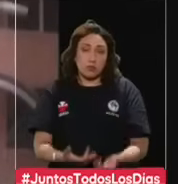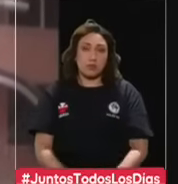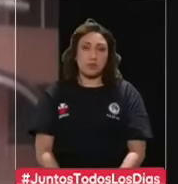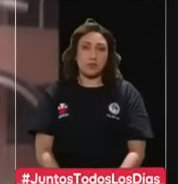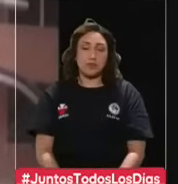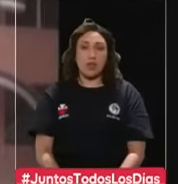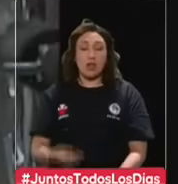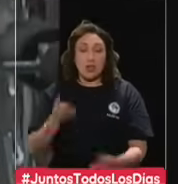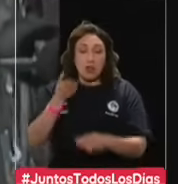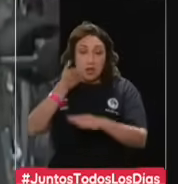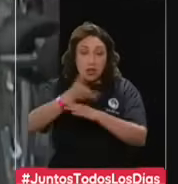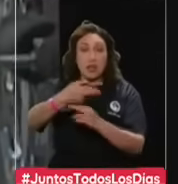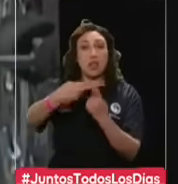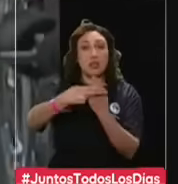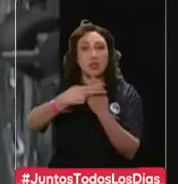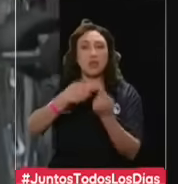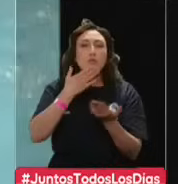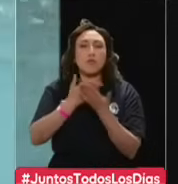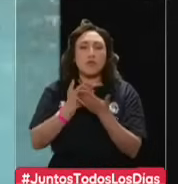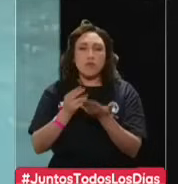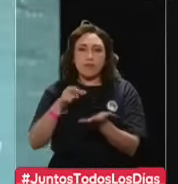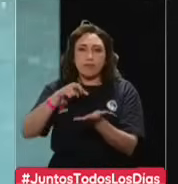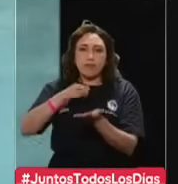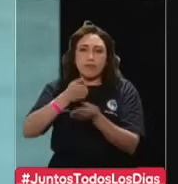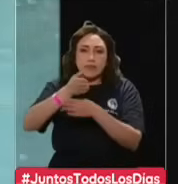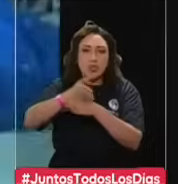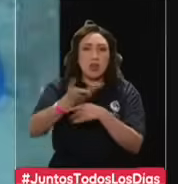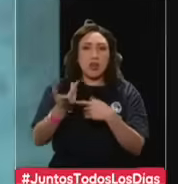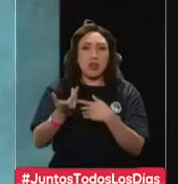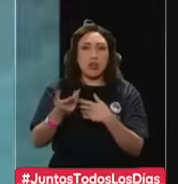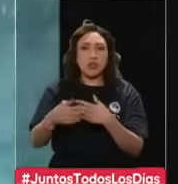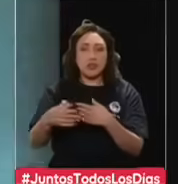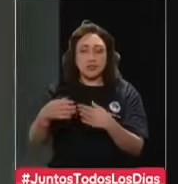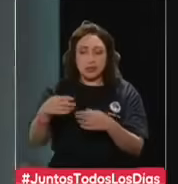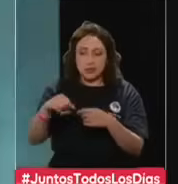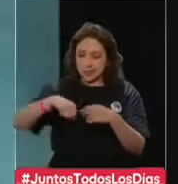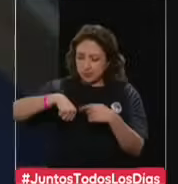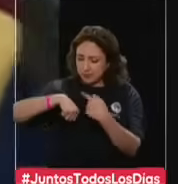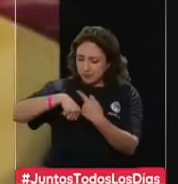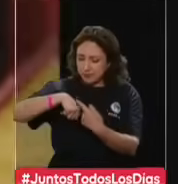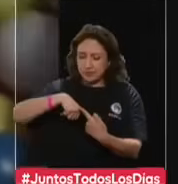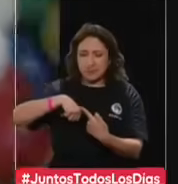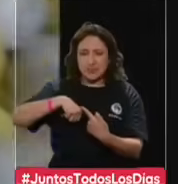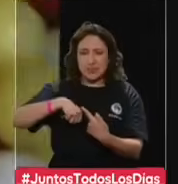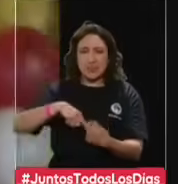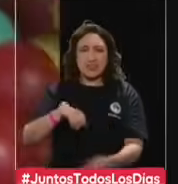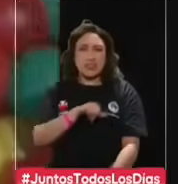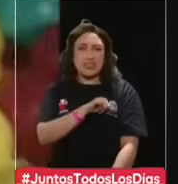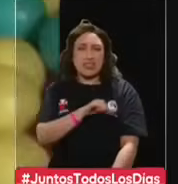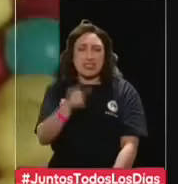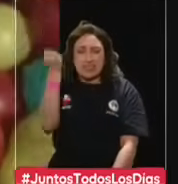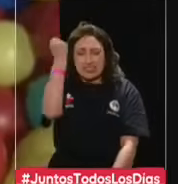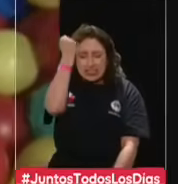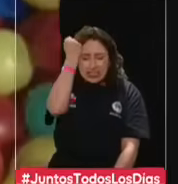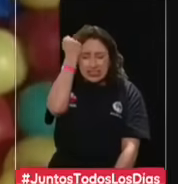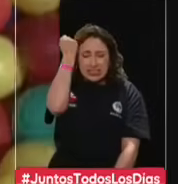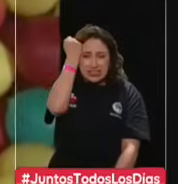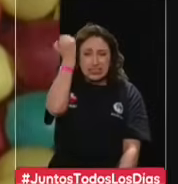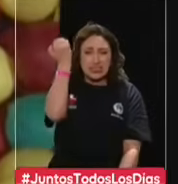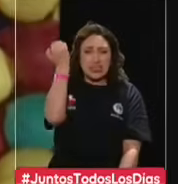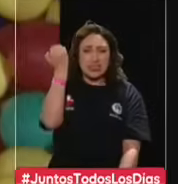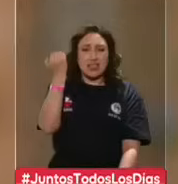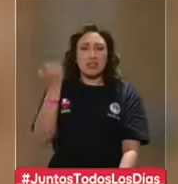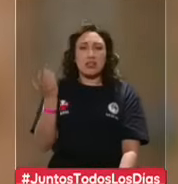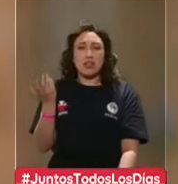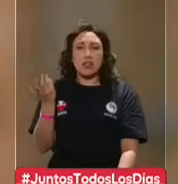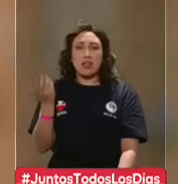Que Teletón, cuando nosotros entramos con este diagnóstico súper postraumático, lo que